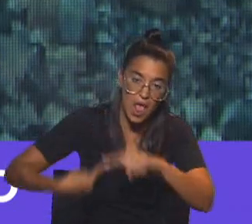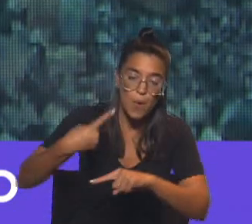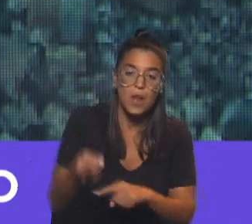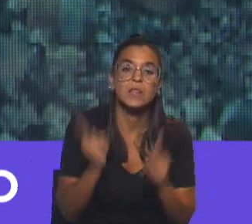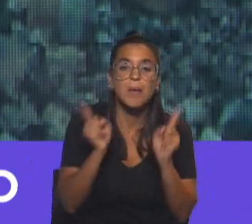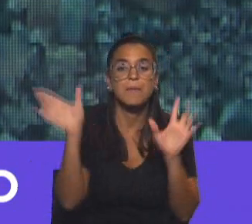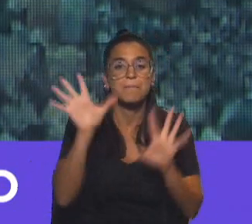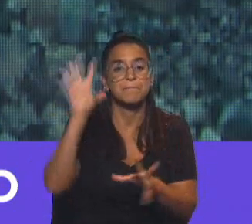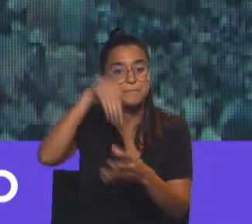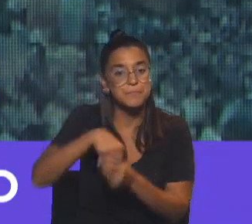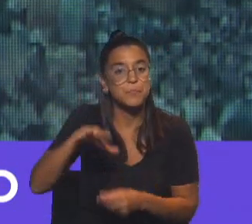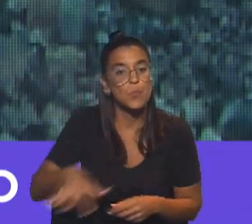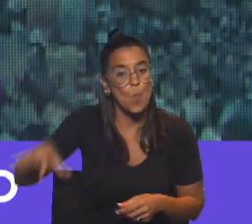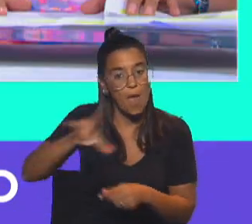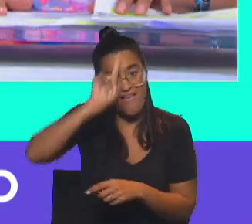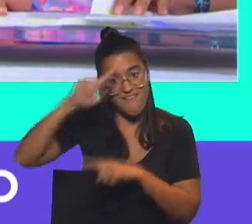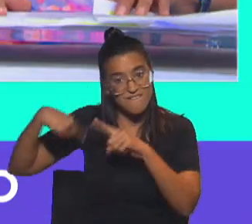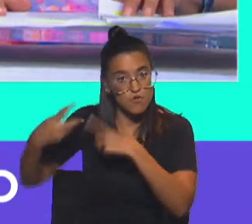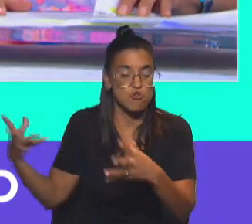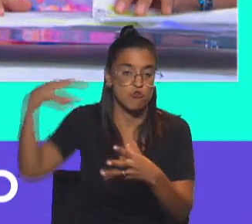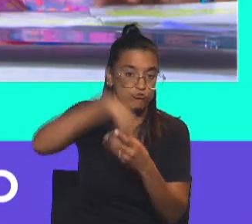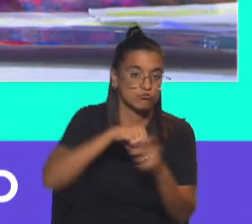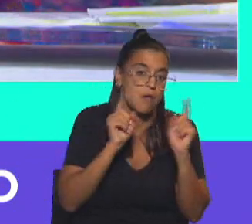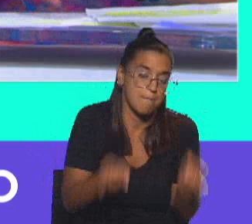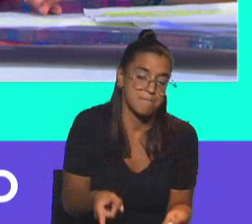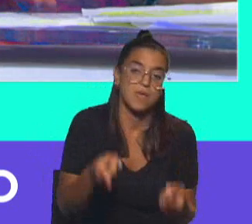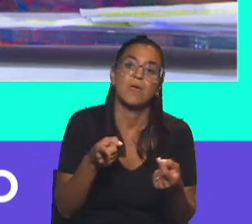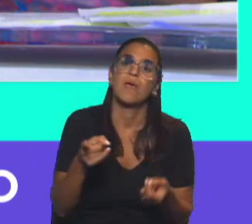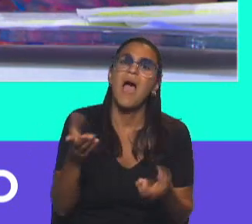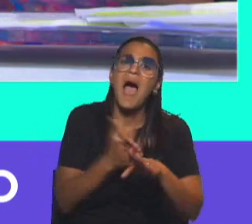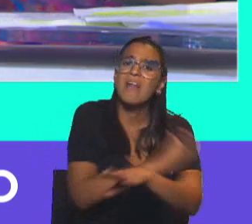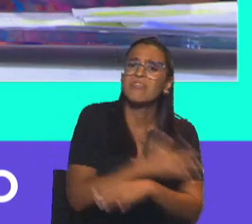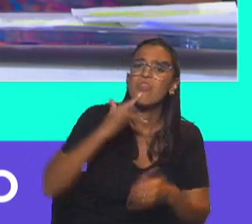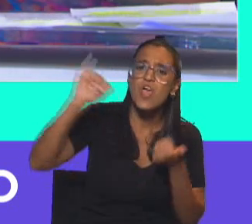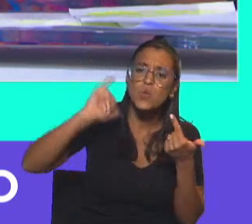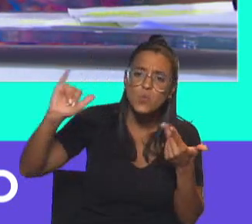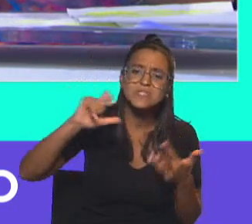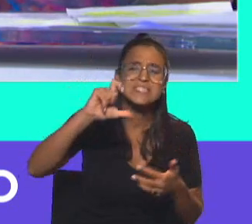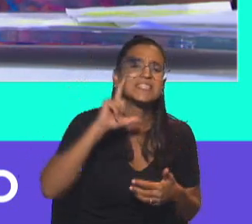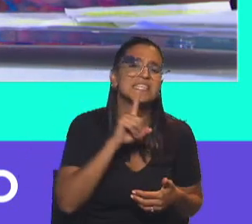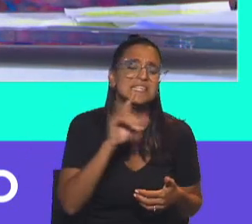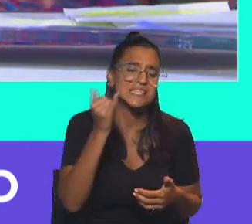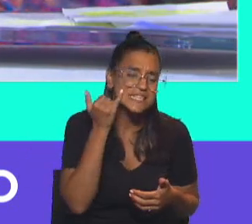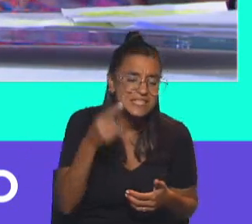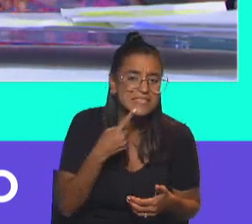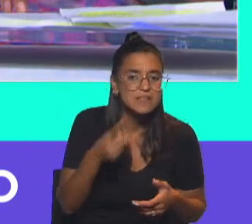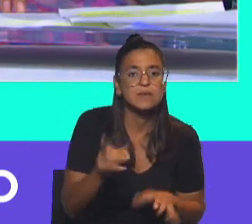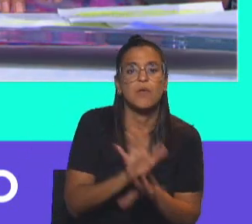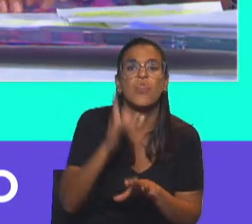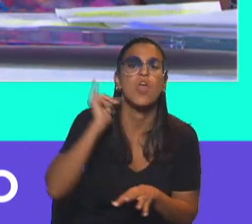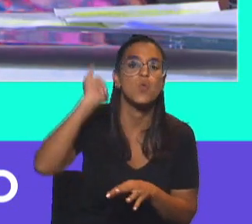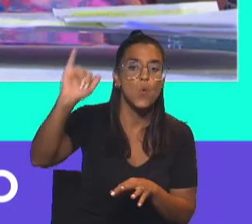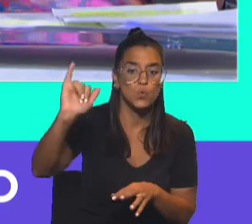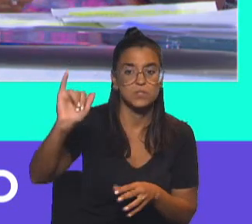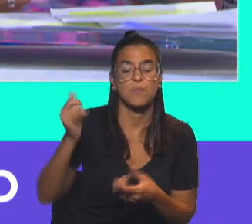la participación de los pueblos indígenas. Además hay antecedentes de denuncias, por ejemplo el CITI, que es una organización internacional, denunció